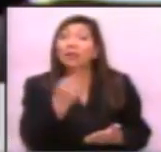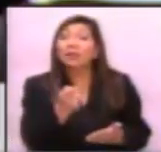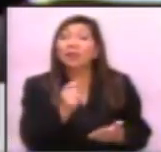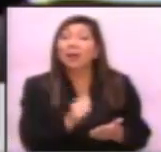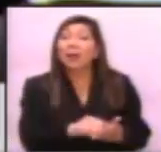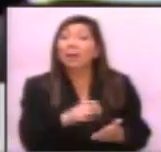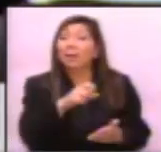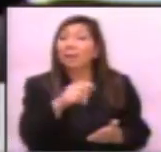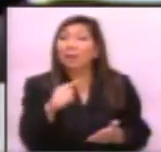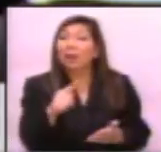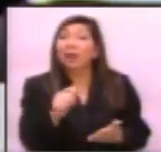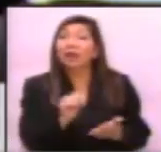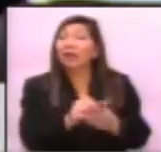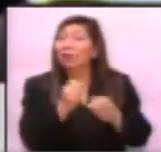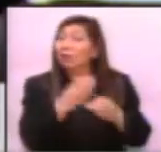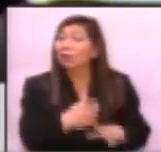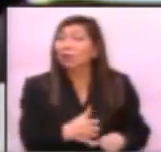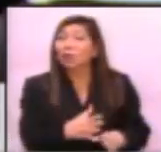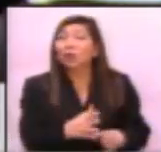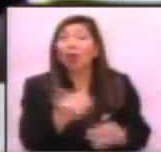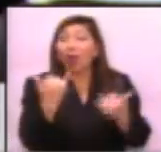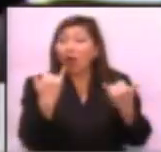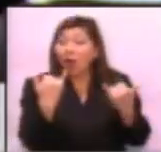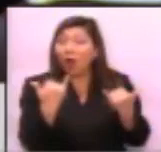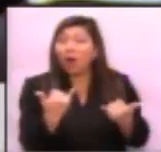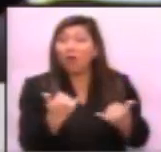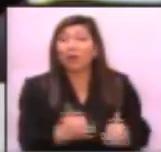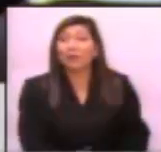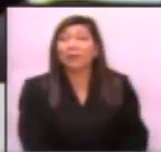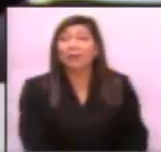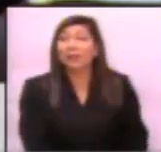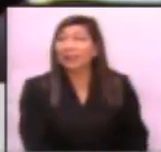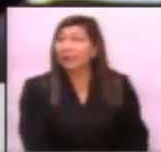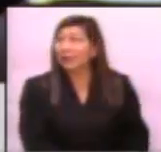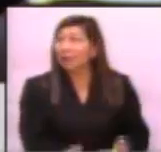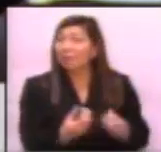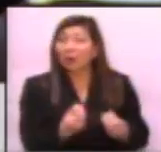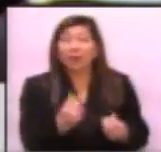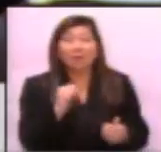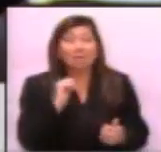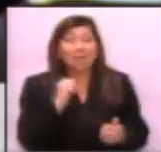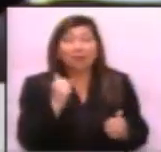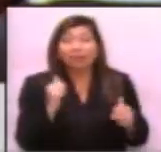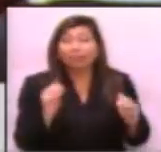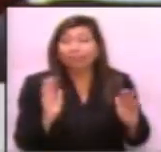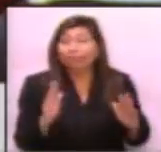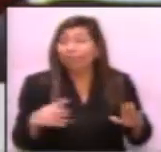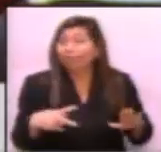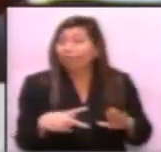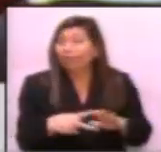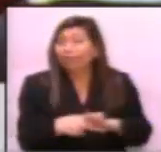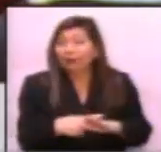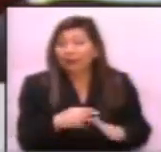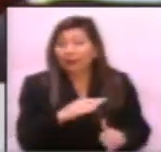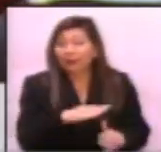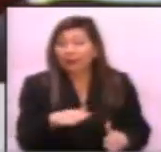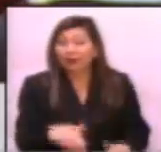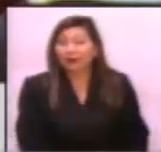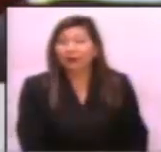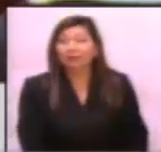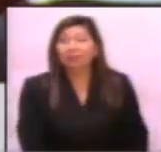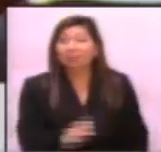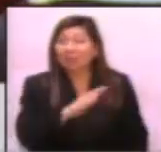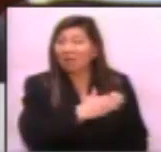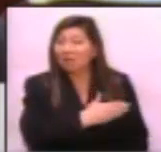amenazando al señor Kuczynski a que renuncie hoy, decía, porque mañana le cortamos la cabeza, lo